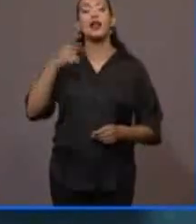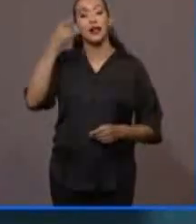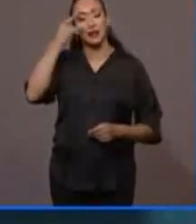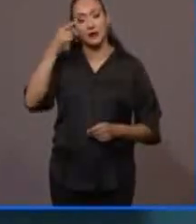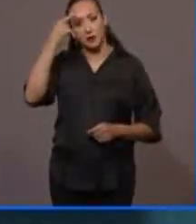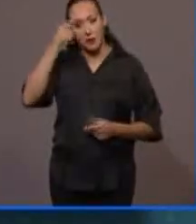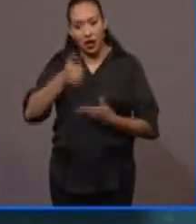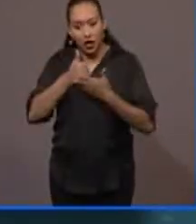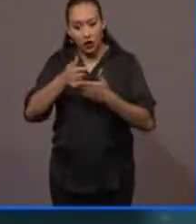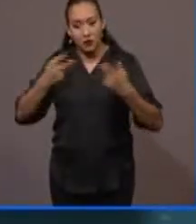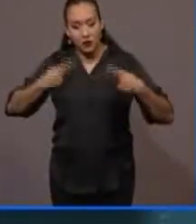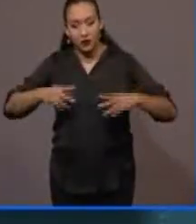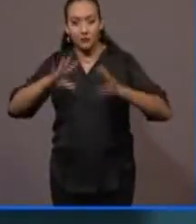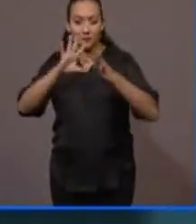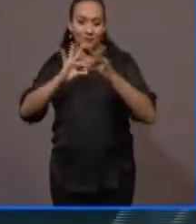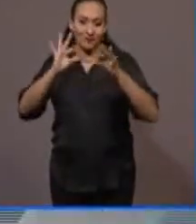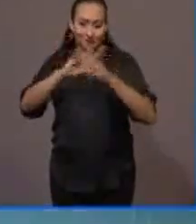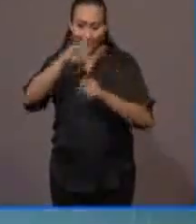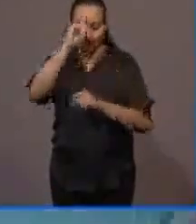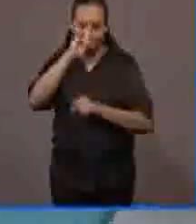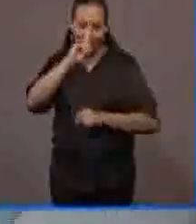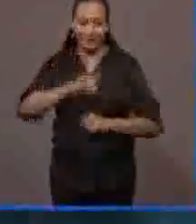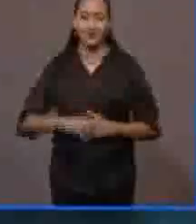y conciliación a la ciudadanía.